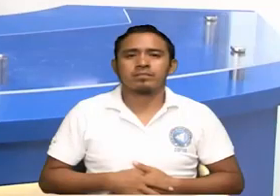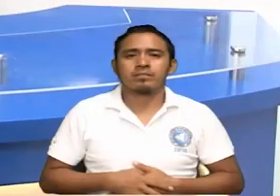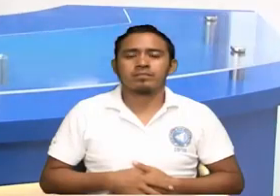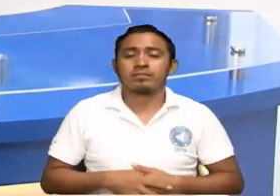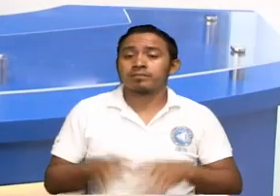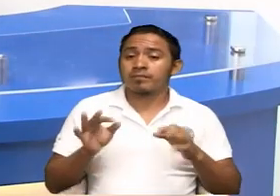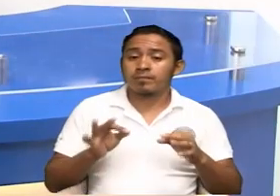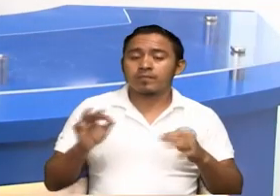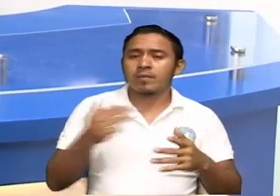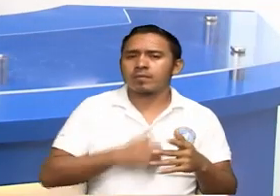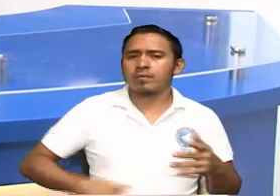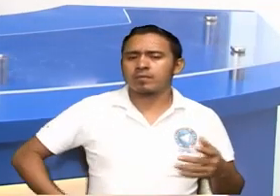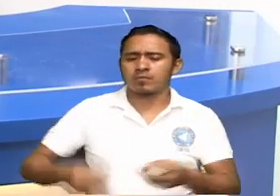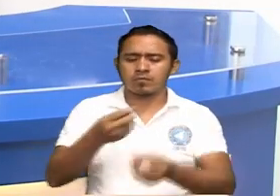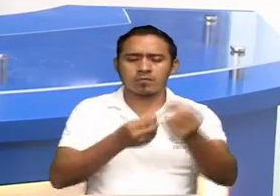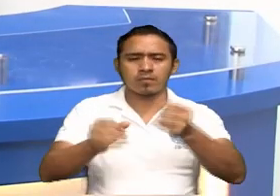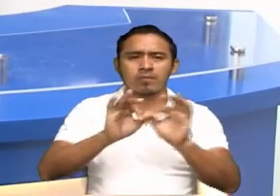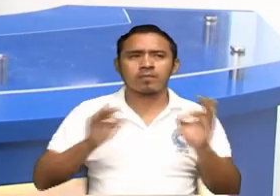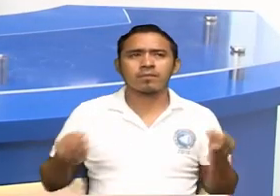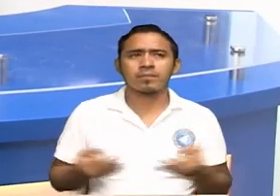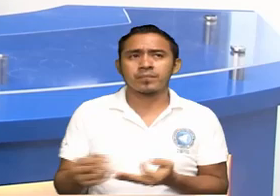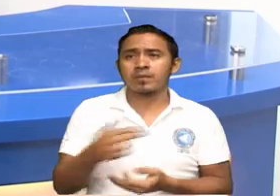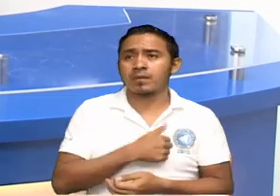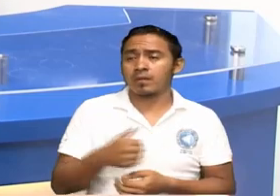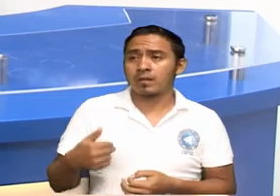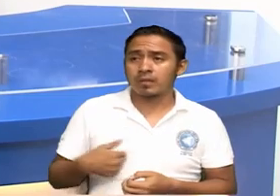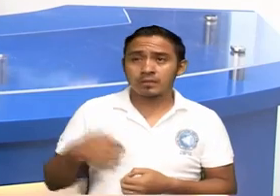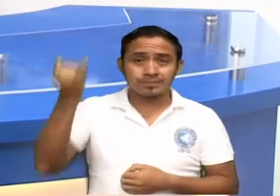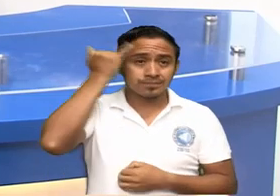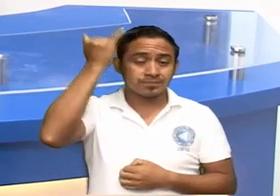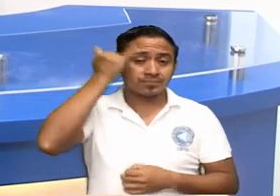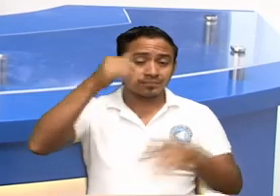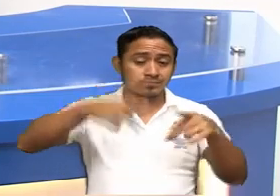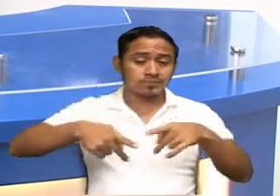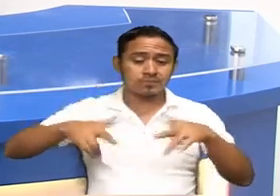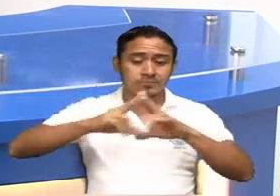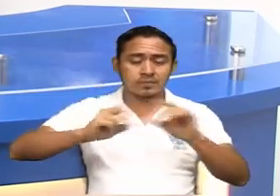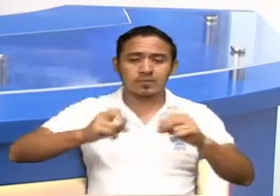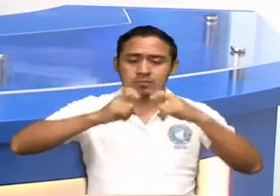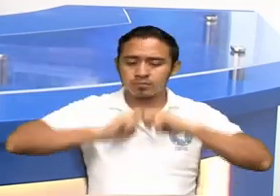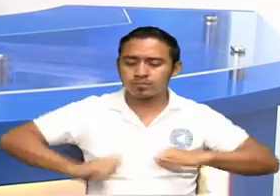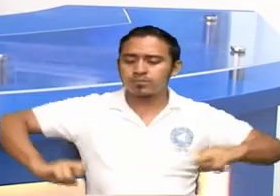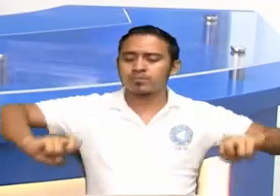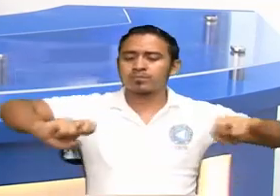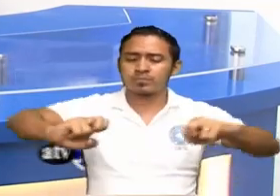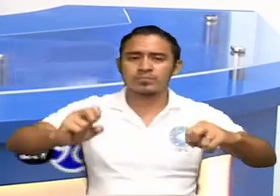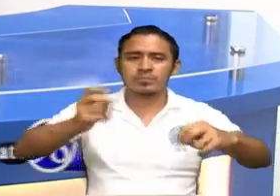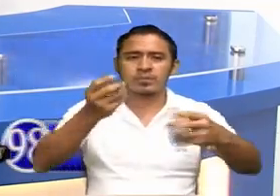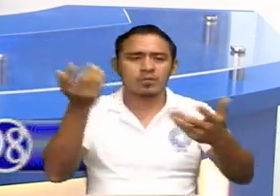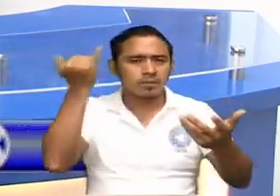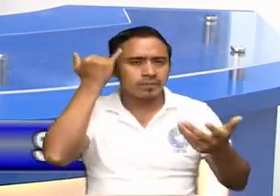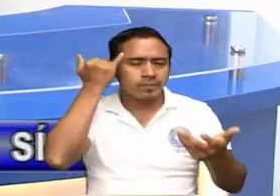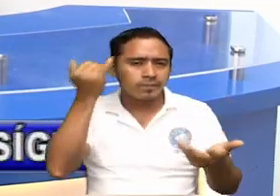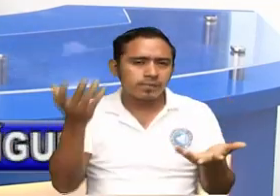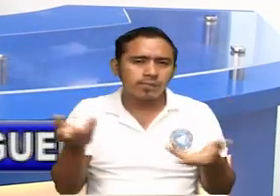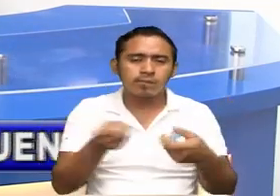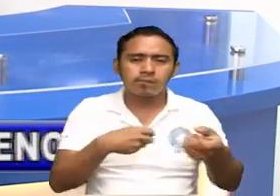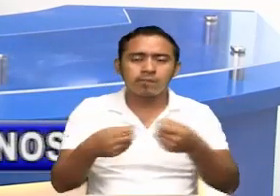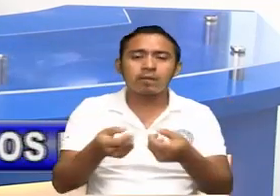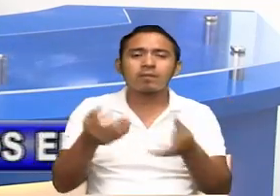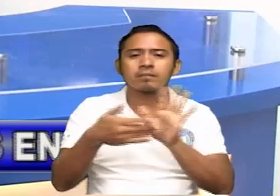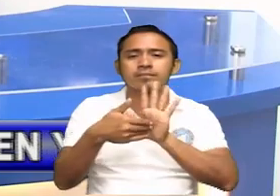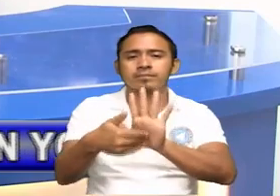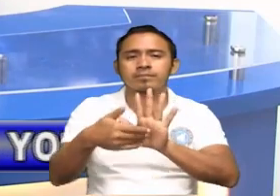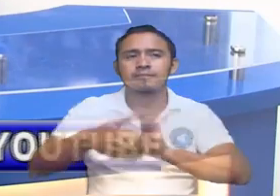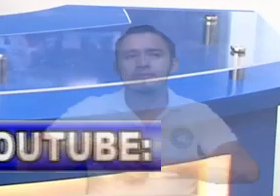Y bien, el Ministerio de la Economía Familiar organiza con emprendedores nicaragüenses una rueda de negocios. Los detalles se los presentamos